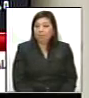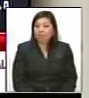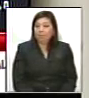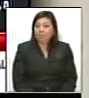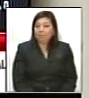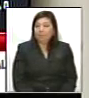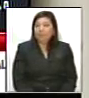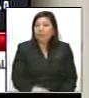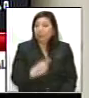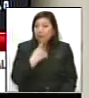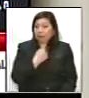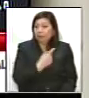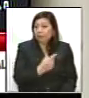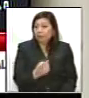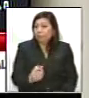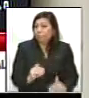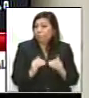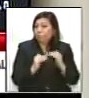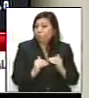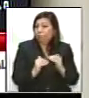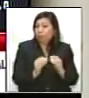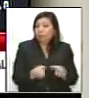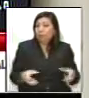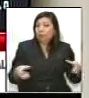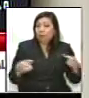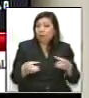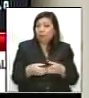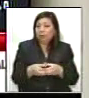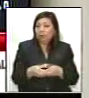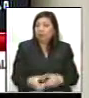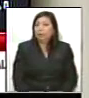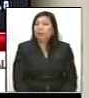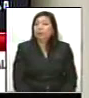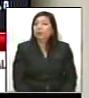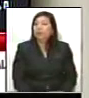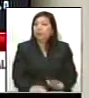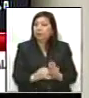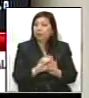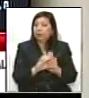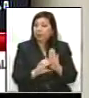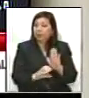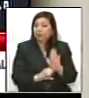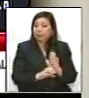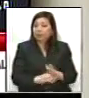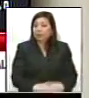hay que señalar que en paralelo viene decepcionado a la comisión de constitución